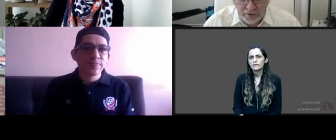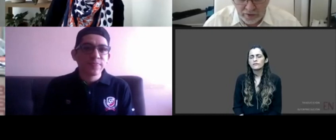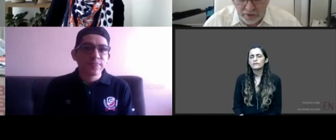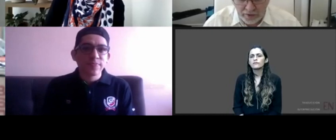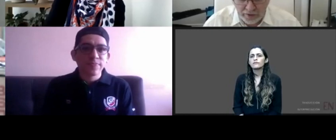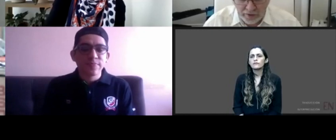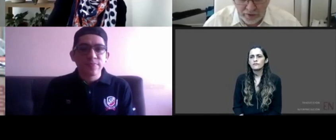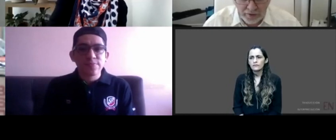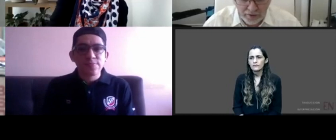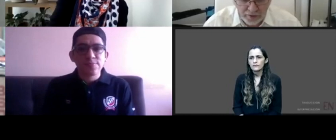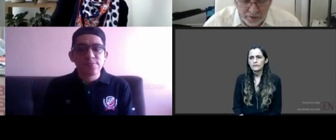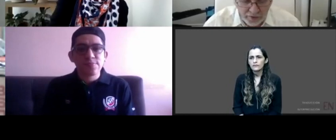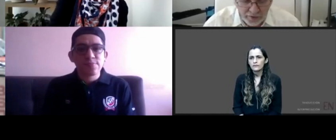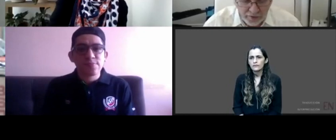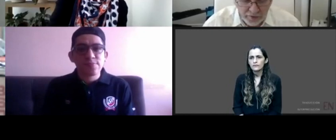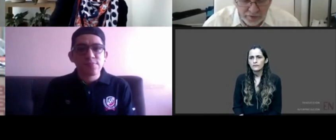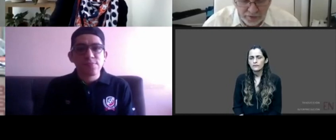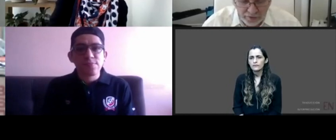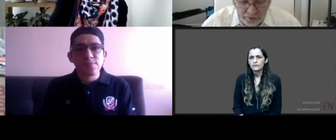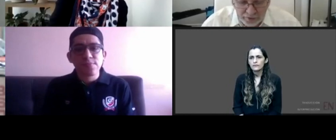todos.